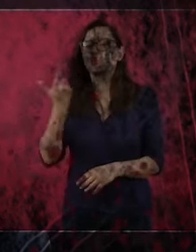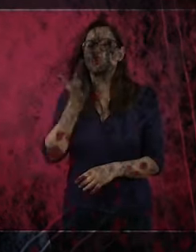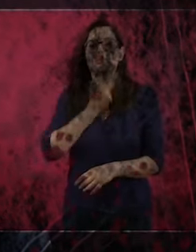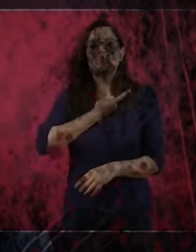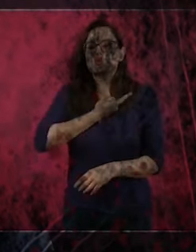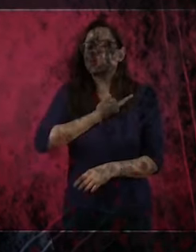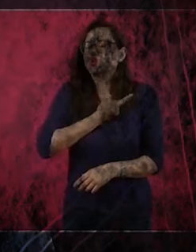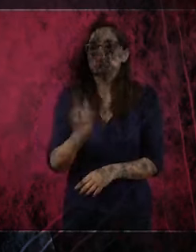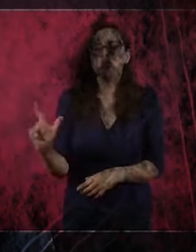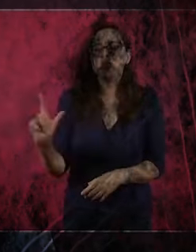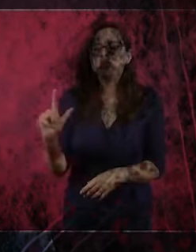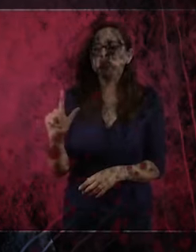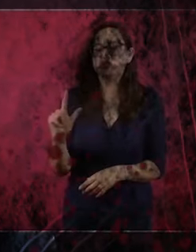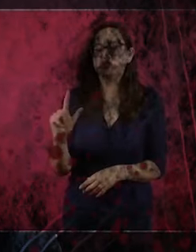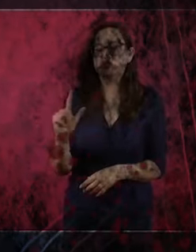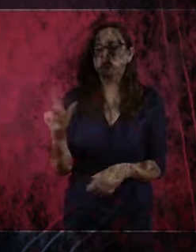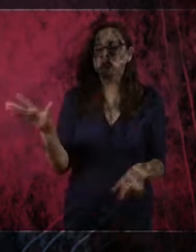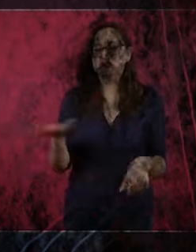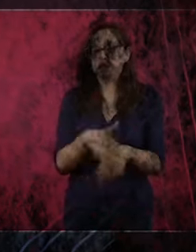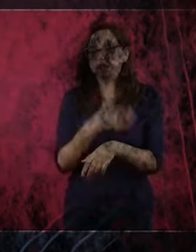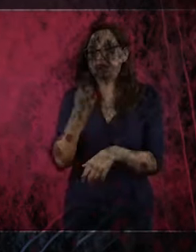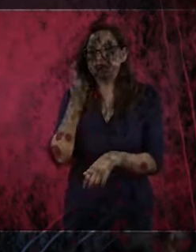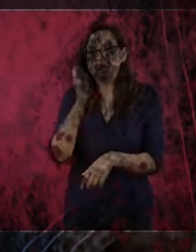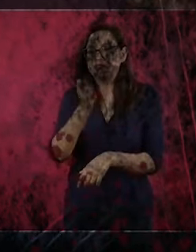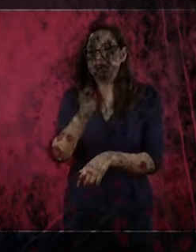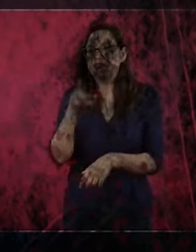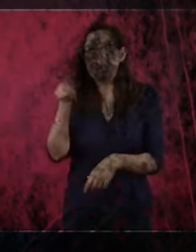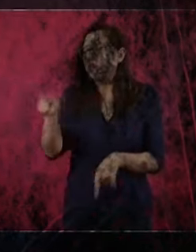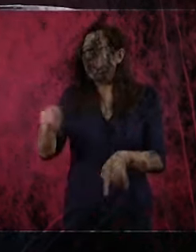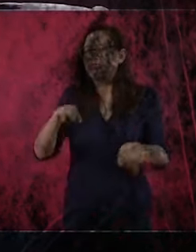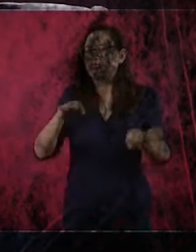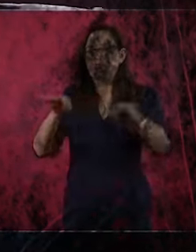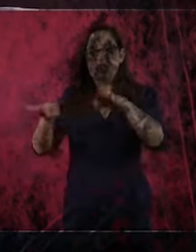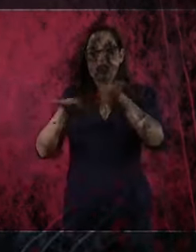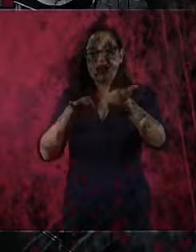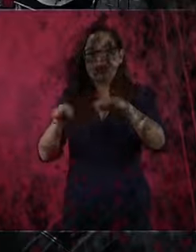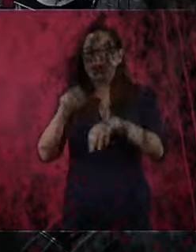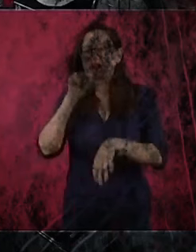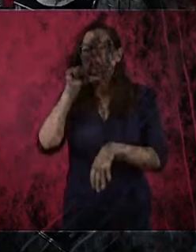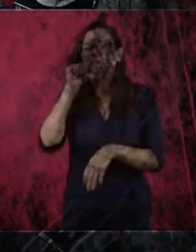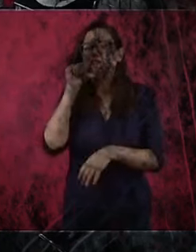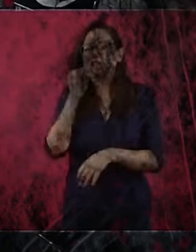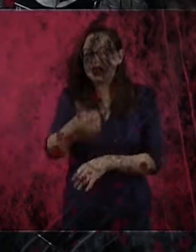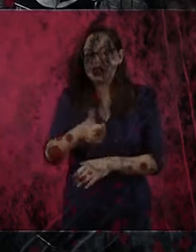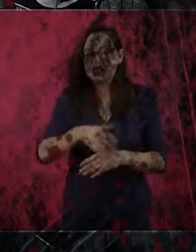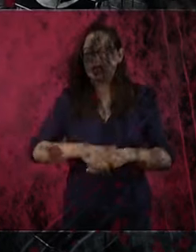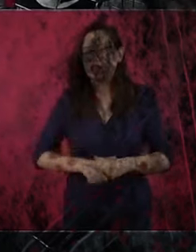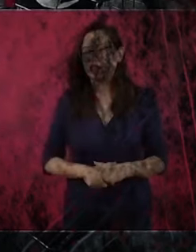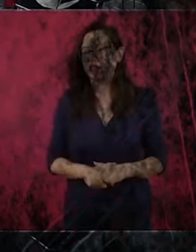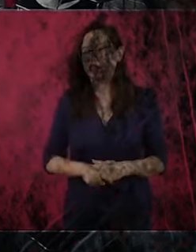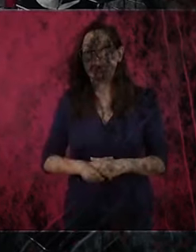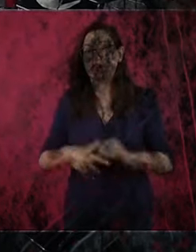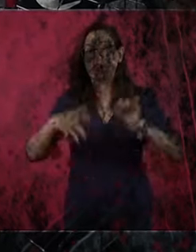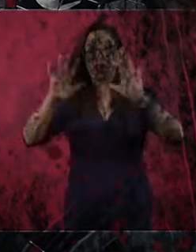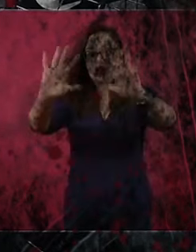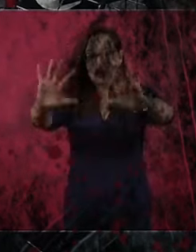López da a entender lo que tiene que buscar es la simpatía del pueblo o sea no importa que el pueblo no le entienda lo que va a pasar